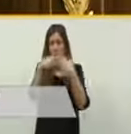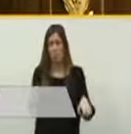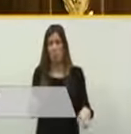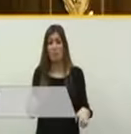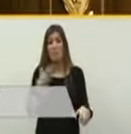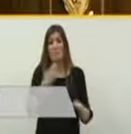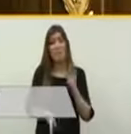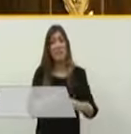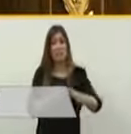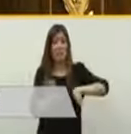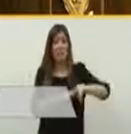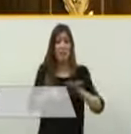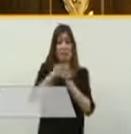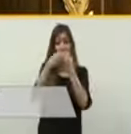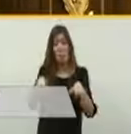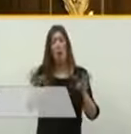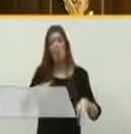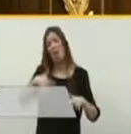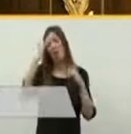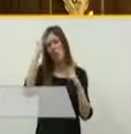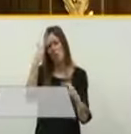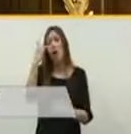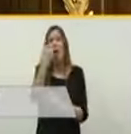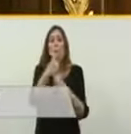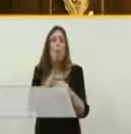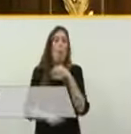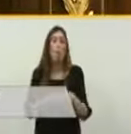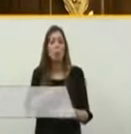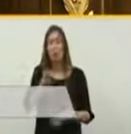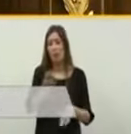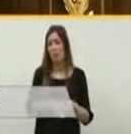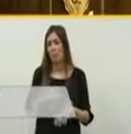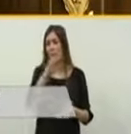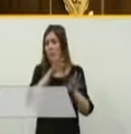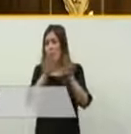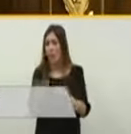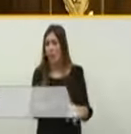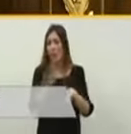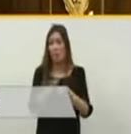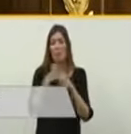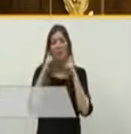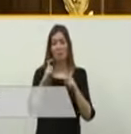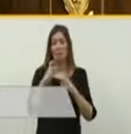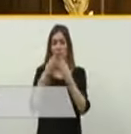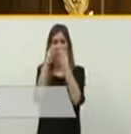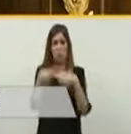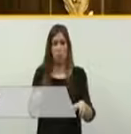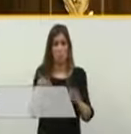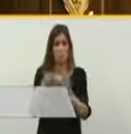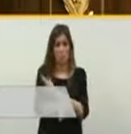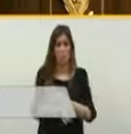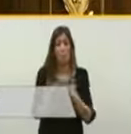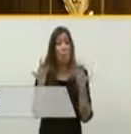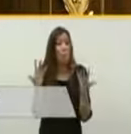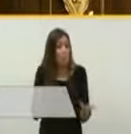sí, la ideología vuelve a ser para algunos válida para levantar un muro. Pero miren, no hay